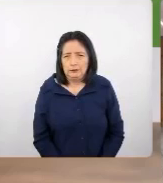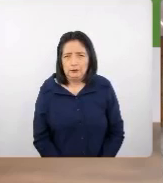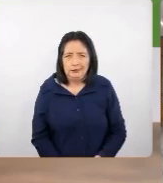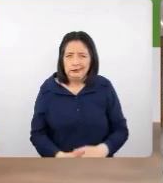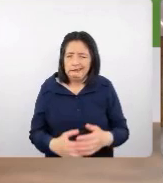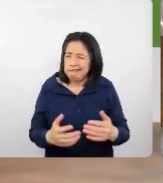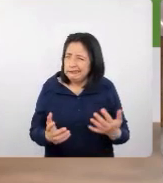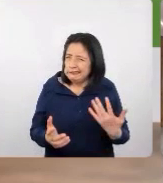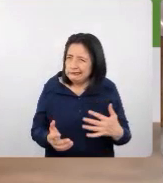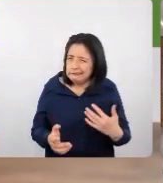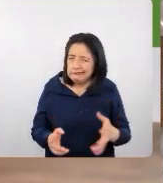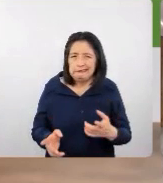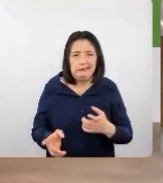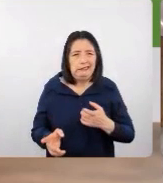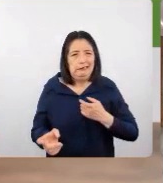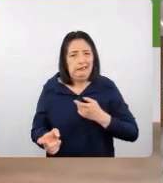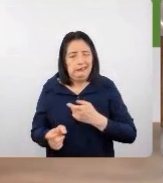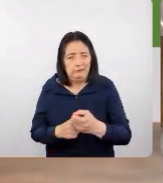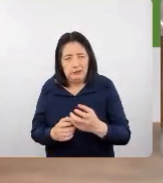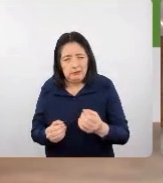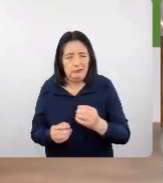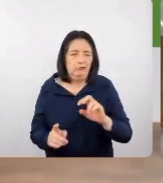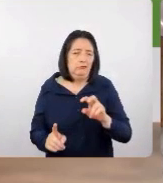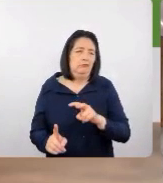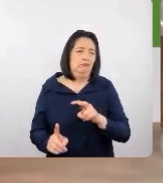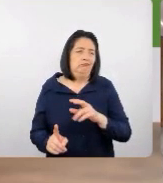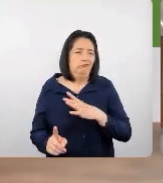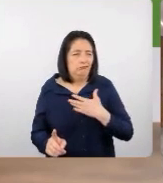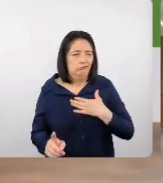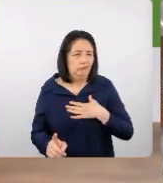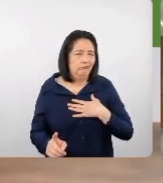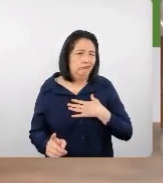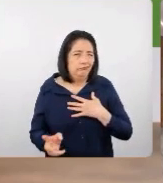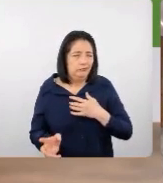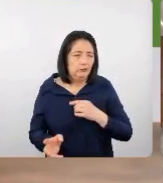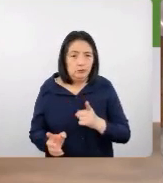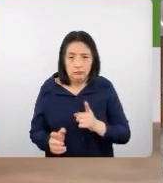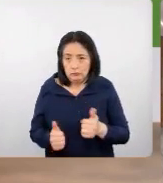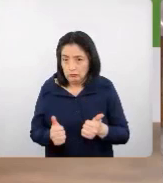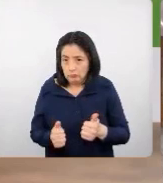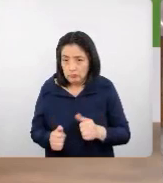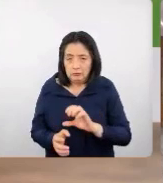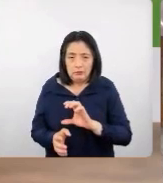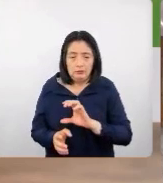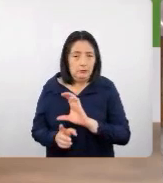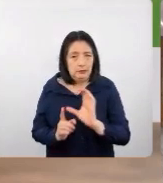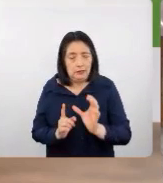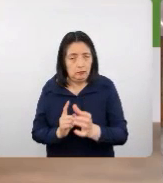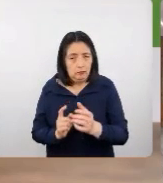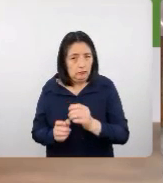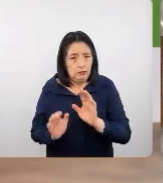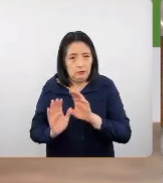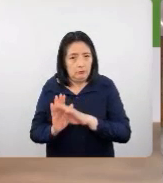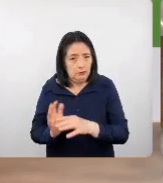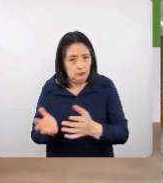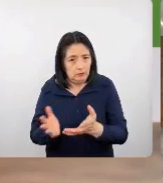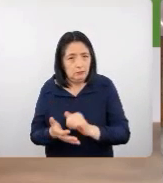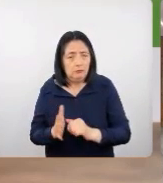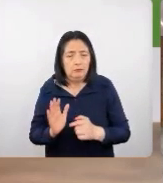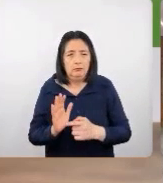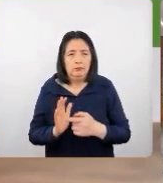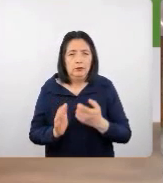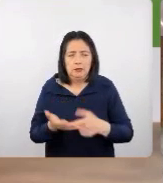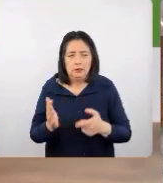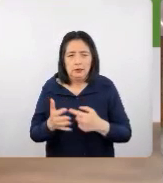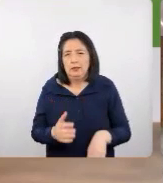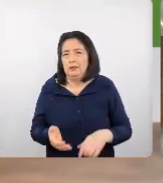ofensivo y es mal visto y no es un aspecto cultural menor mostrar la planta